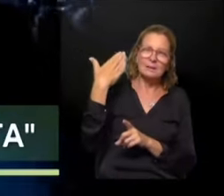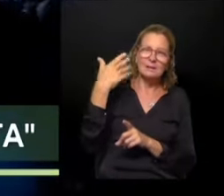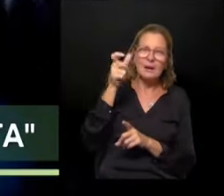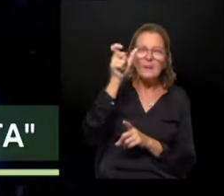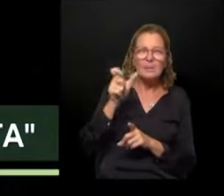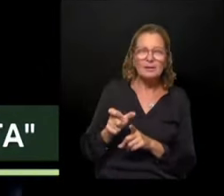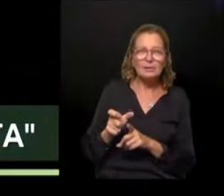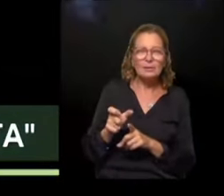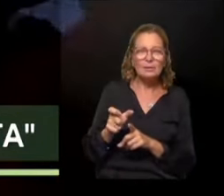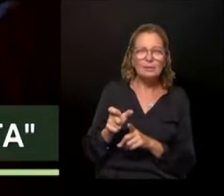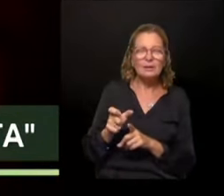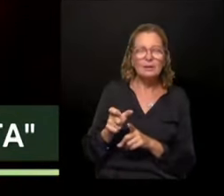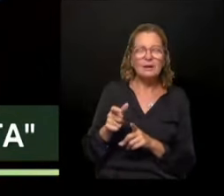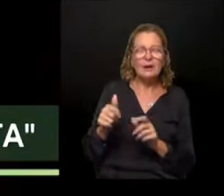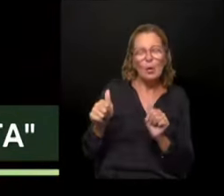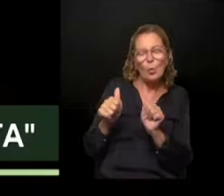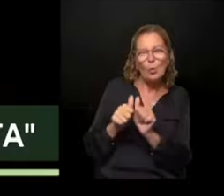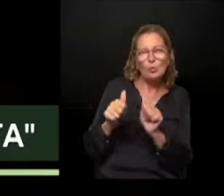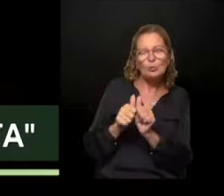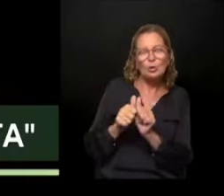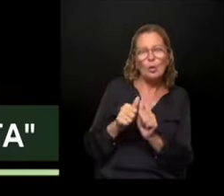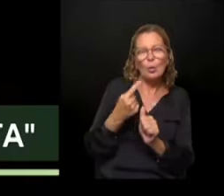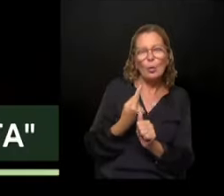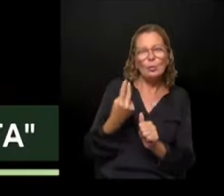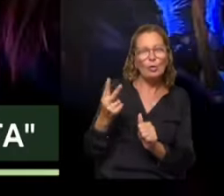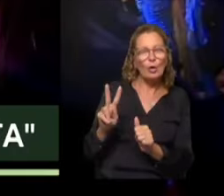somos así. ¿La fórmula tiene que ser 1 y 2?